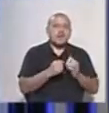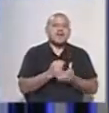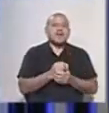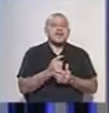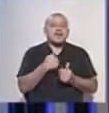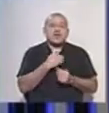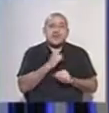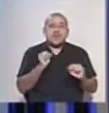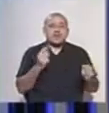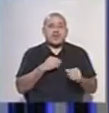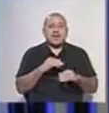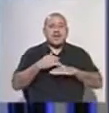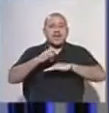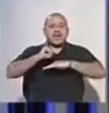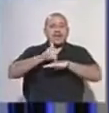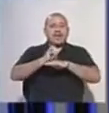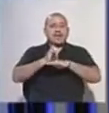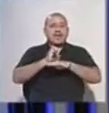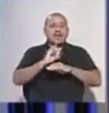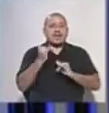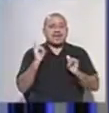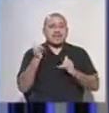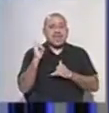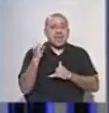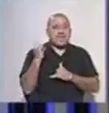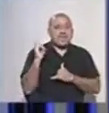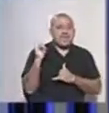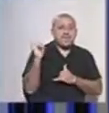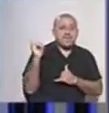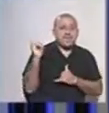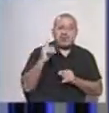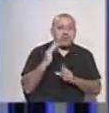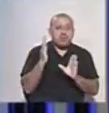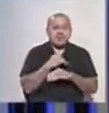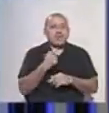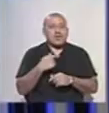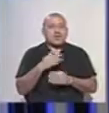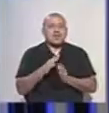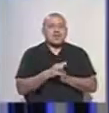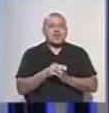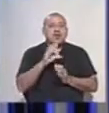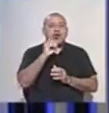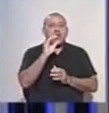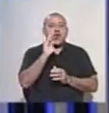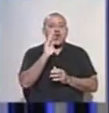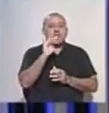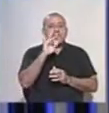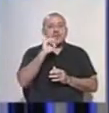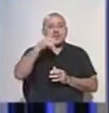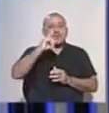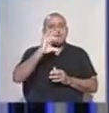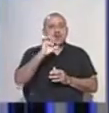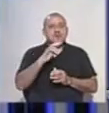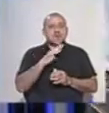hacer surf. No hago deportes de... No hago windsurf, no hago nada de eso. Optimist, capaz, cuando era más chiquito. Me voy y me meto ahí con los